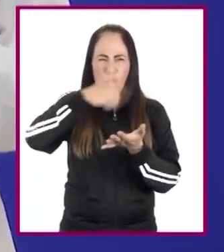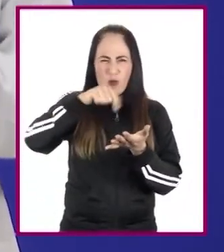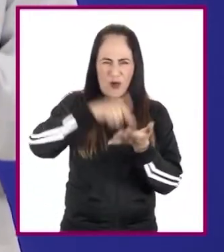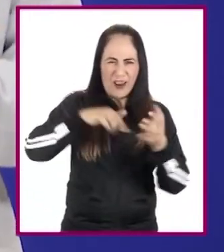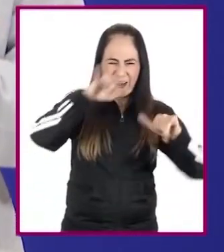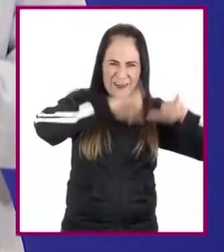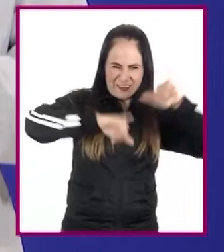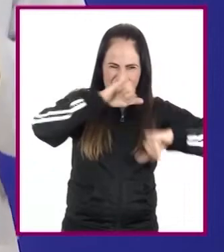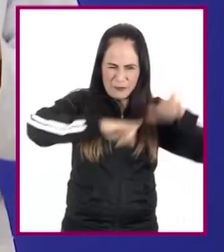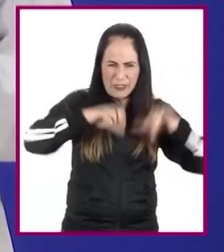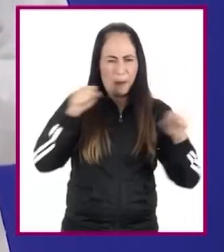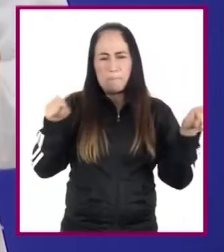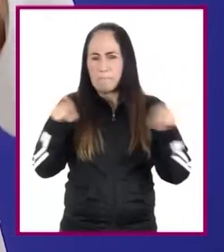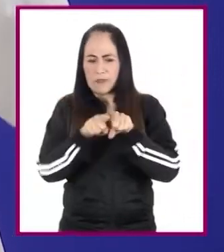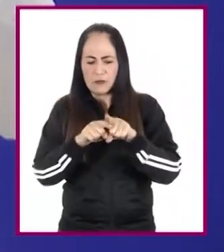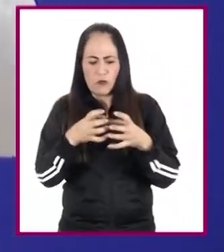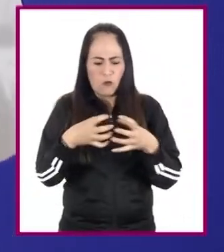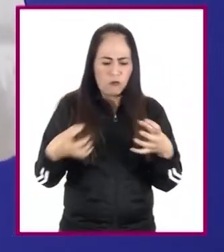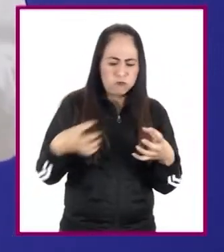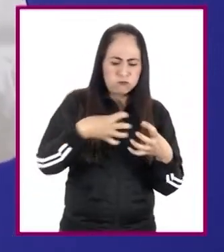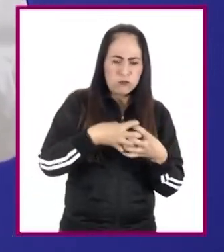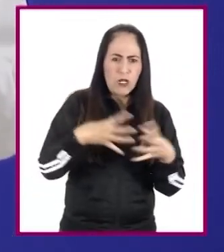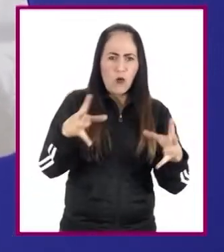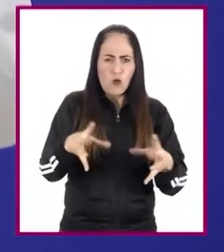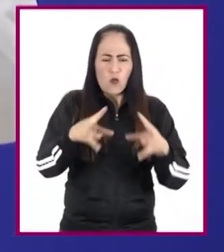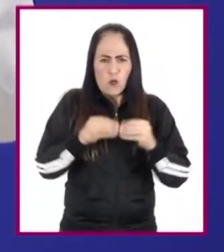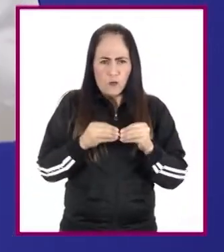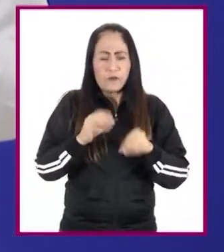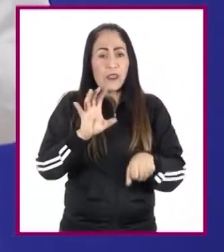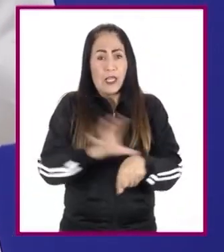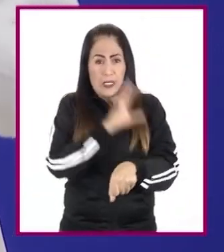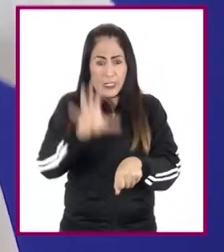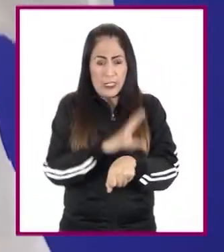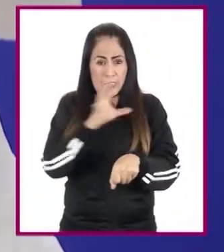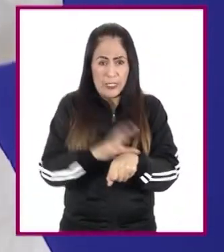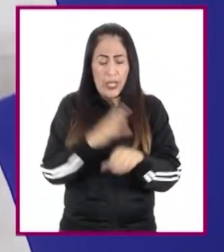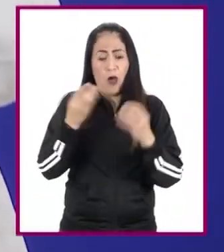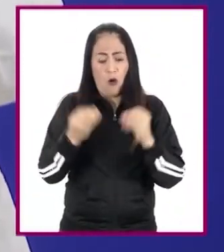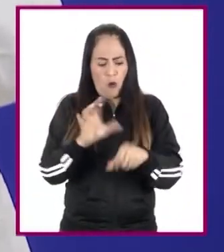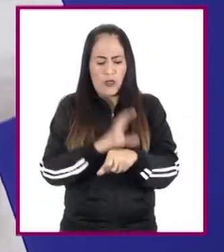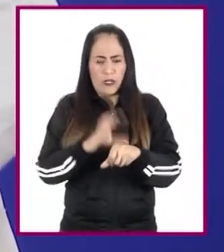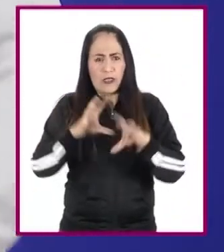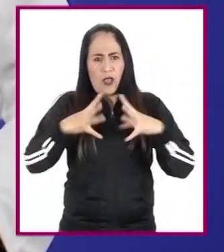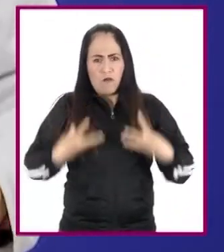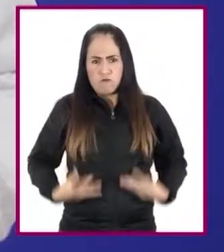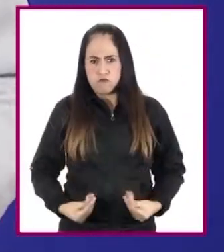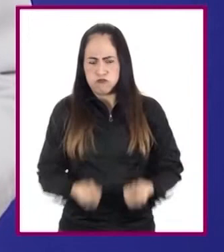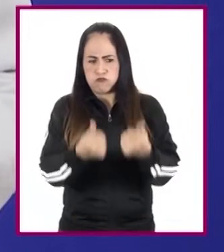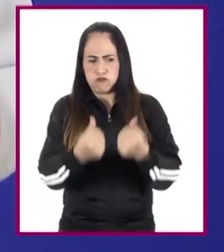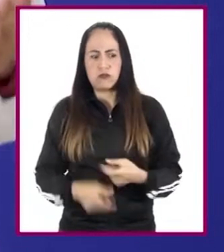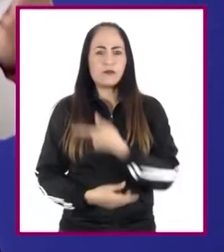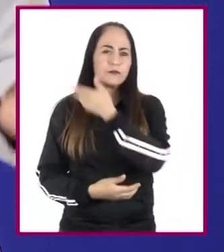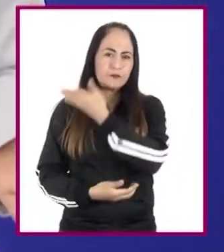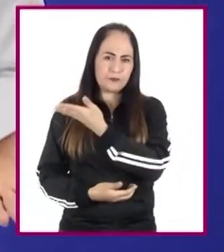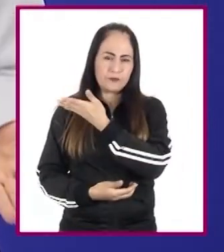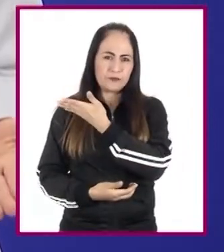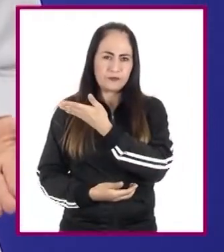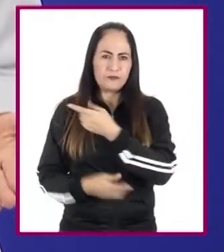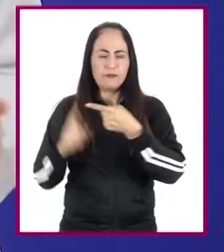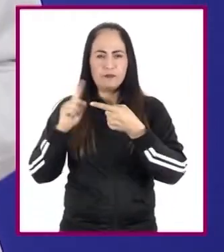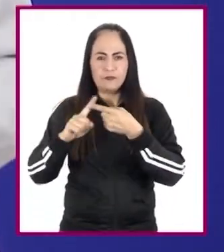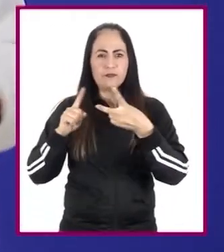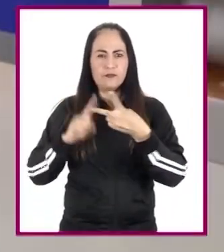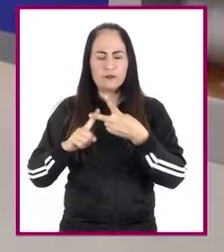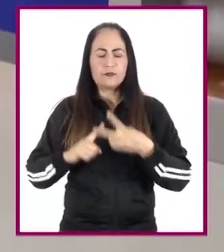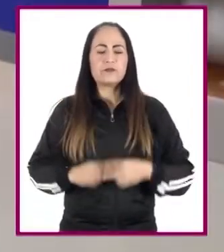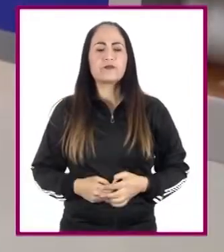reacciones que liberan energía y otras que absorben energía, a las que llamamos exotérmicas y endotérmicas